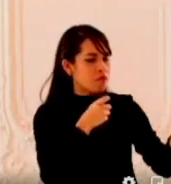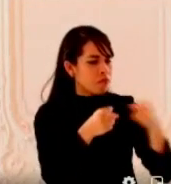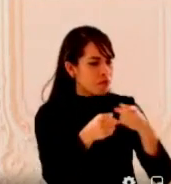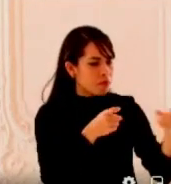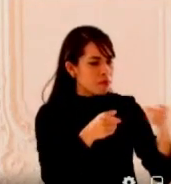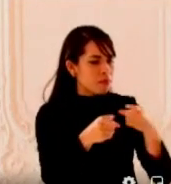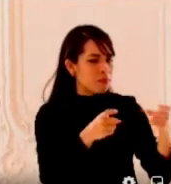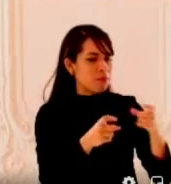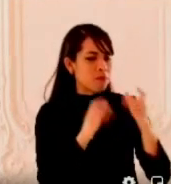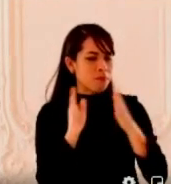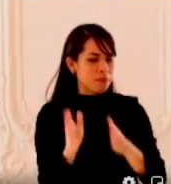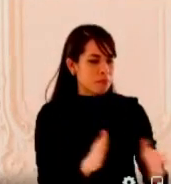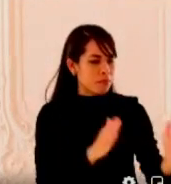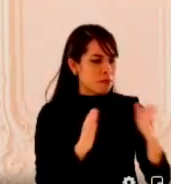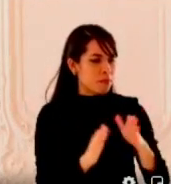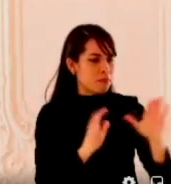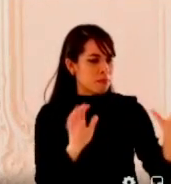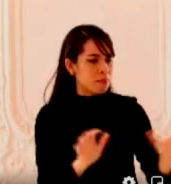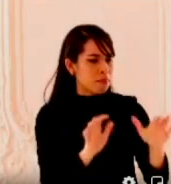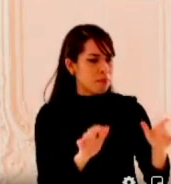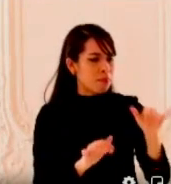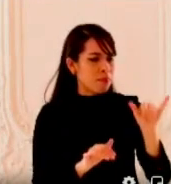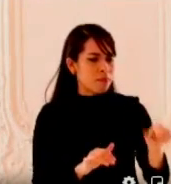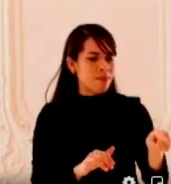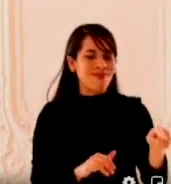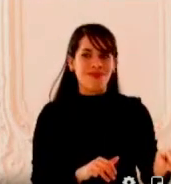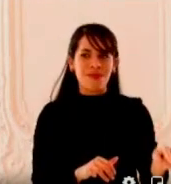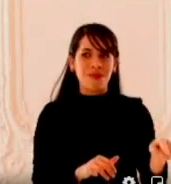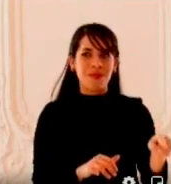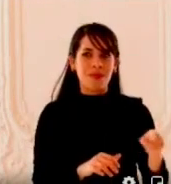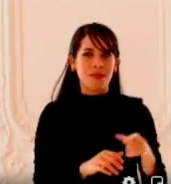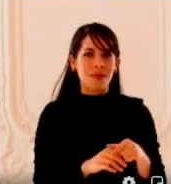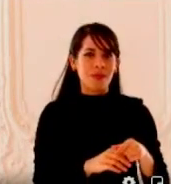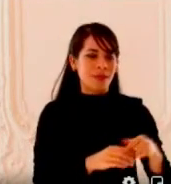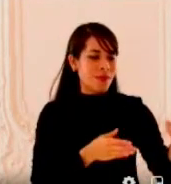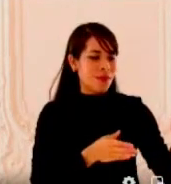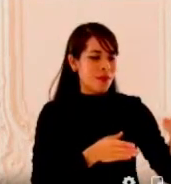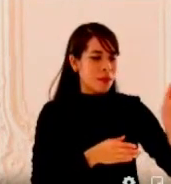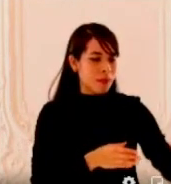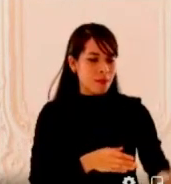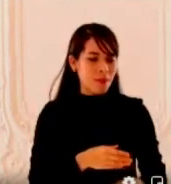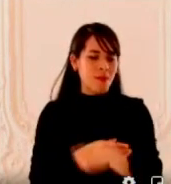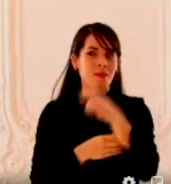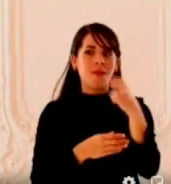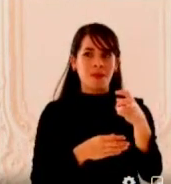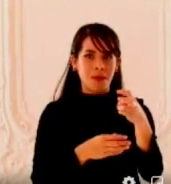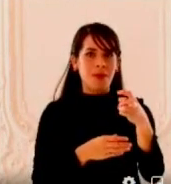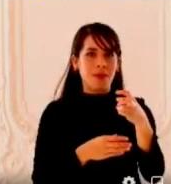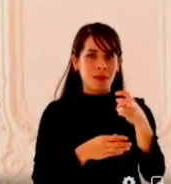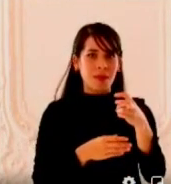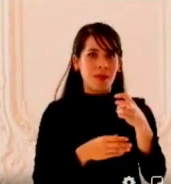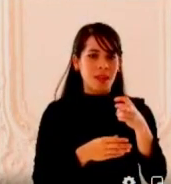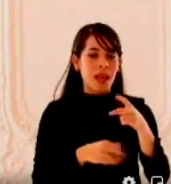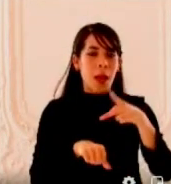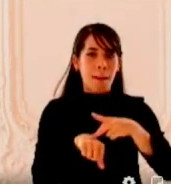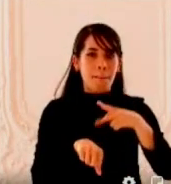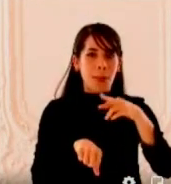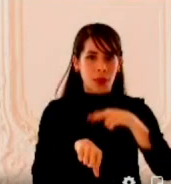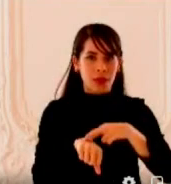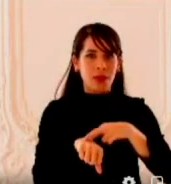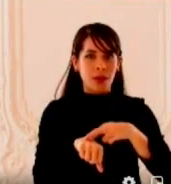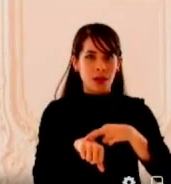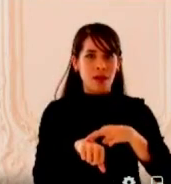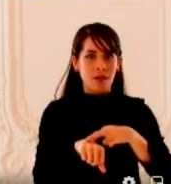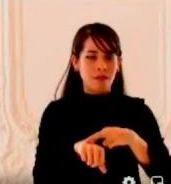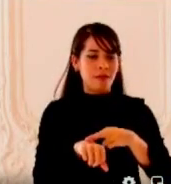y la operación de la red de transmisión y distribución de energía en Puerto Rico, y yo favorezco